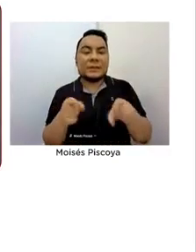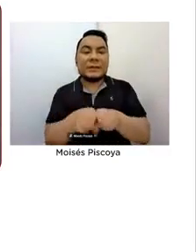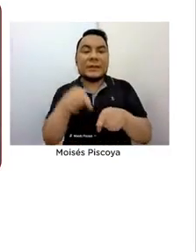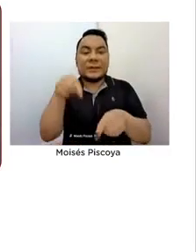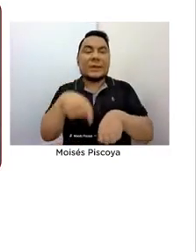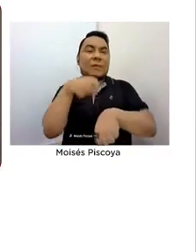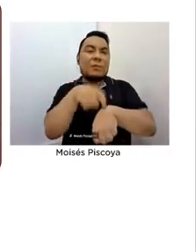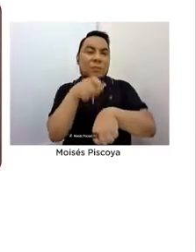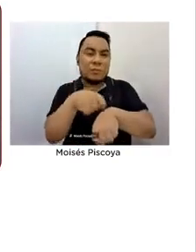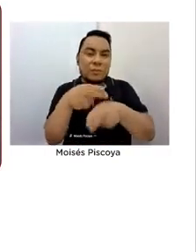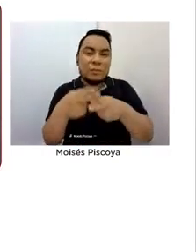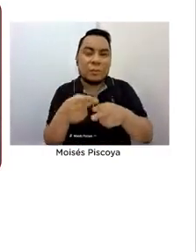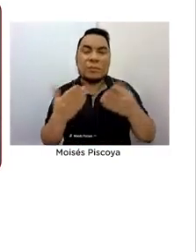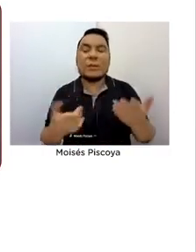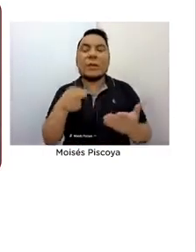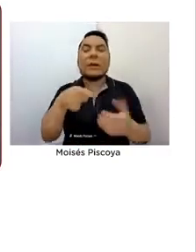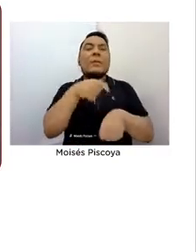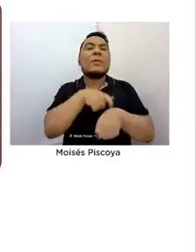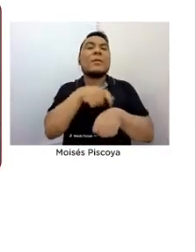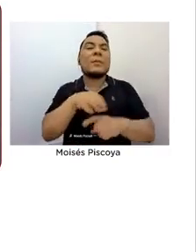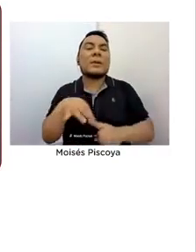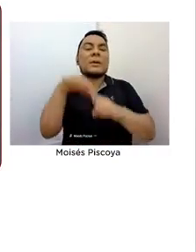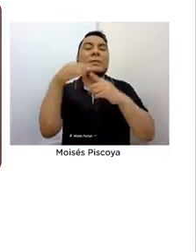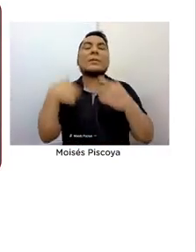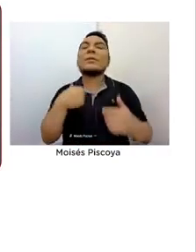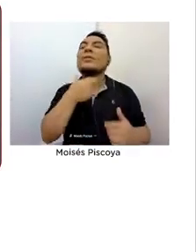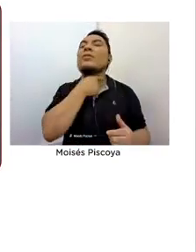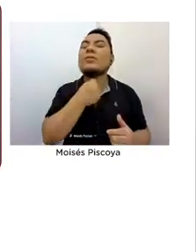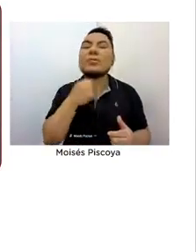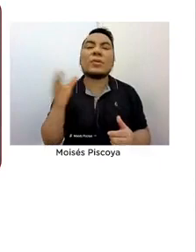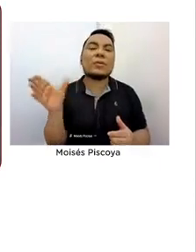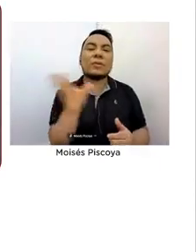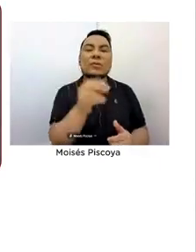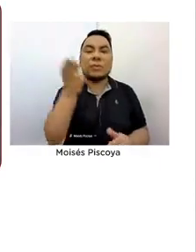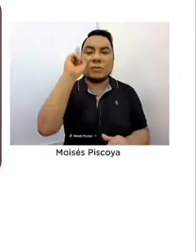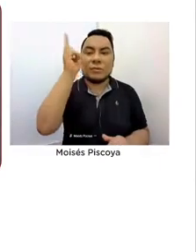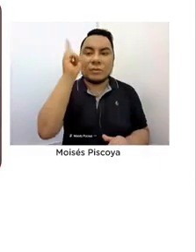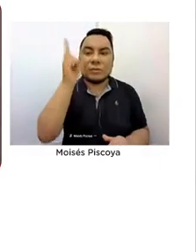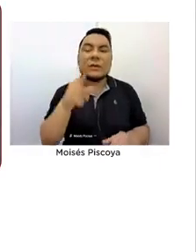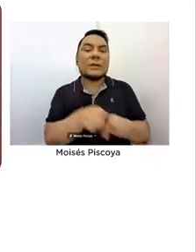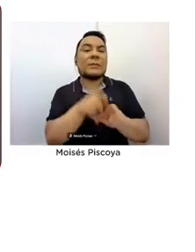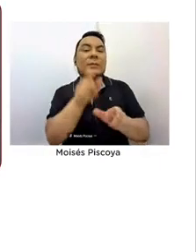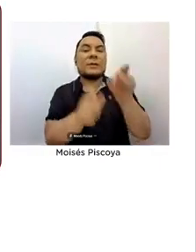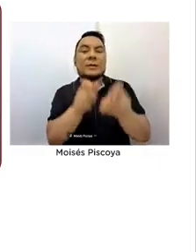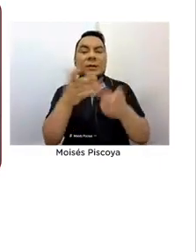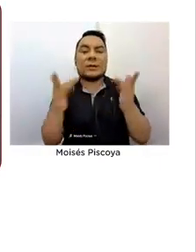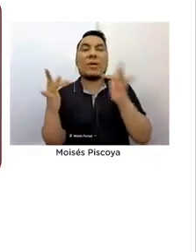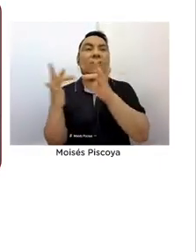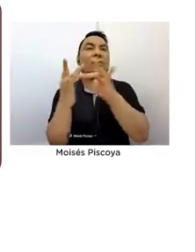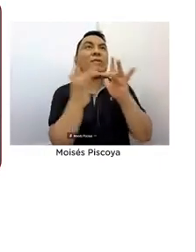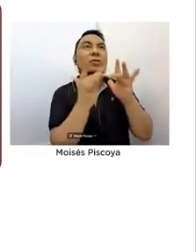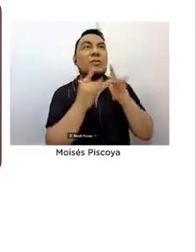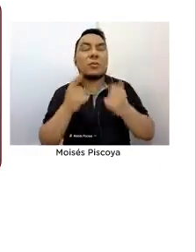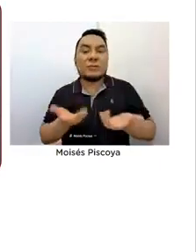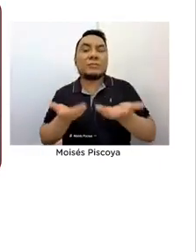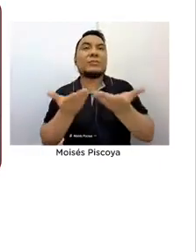momento, un momento especial. Y me gustaría que todos los docentes y la gente que está conectada a esta